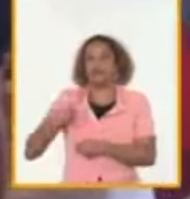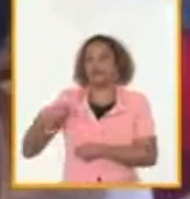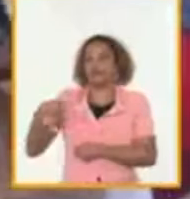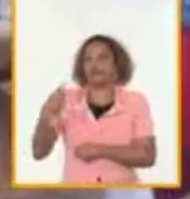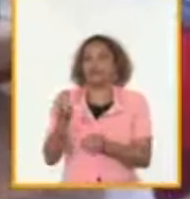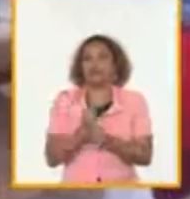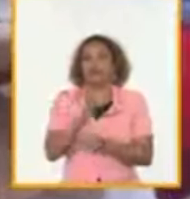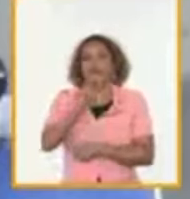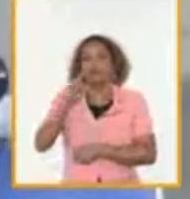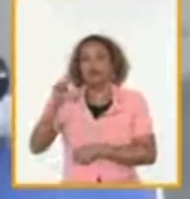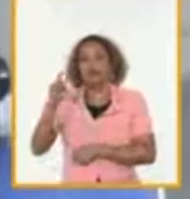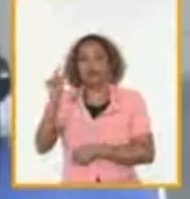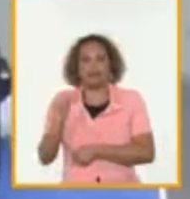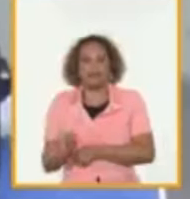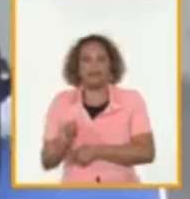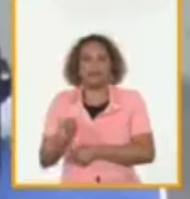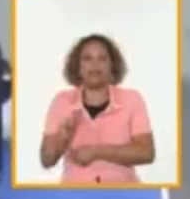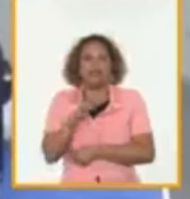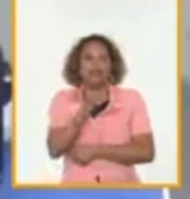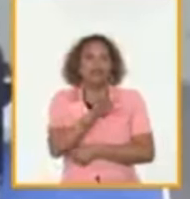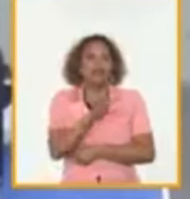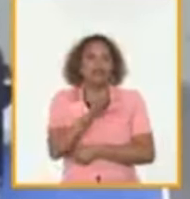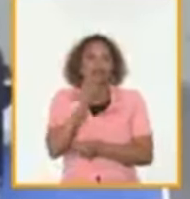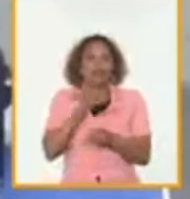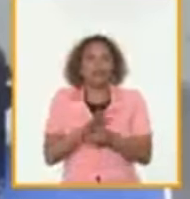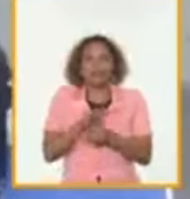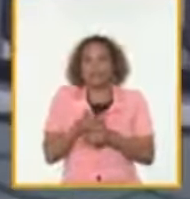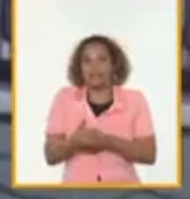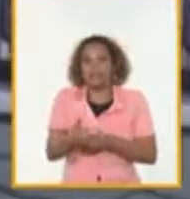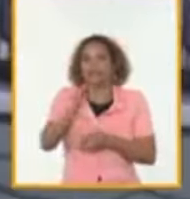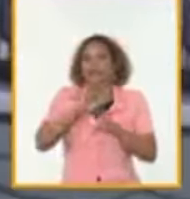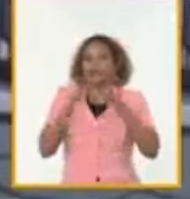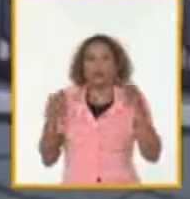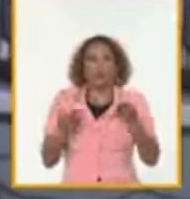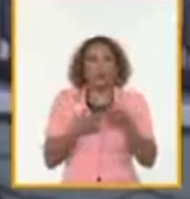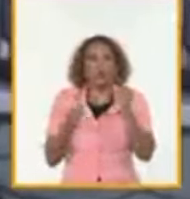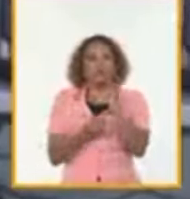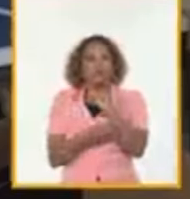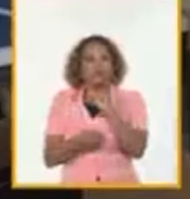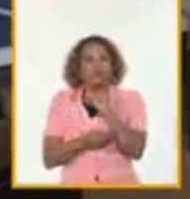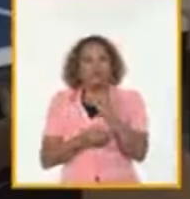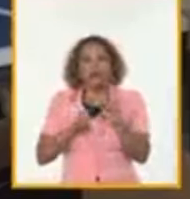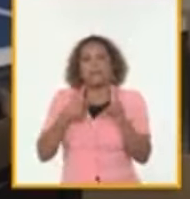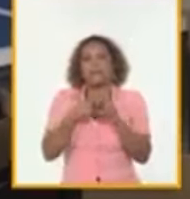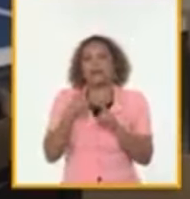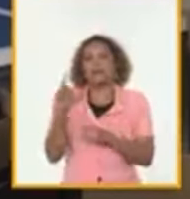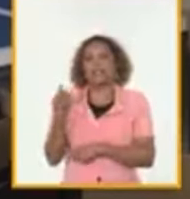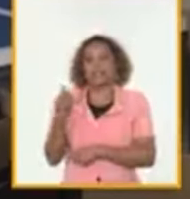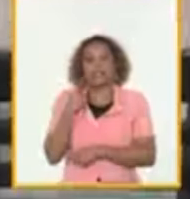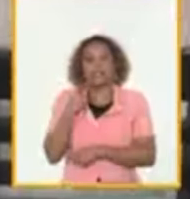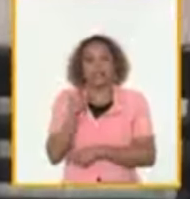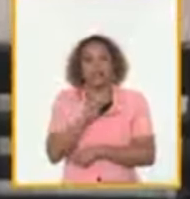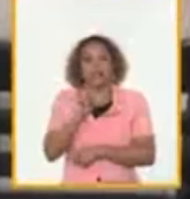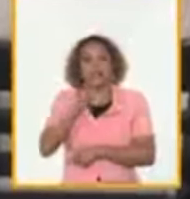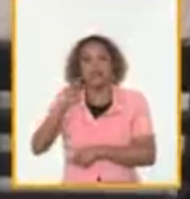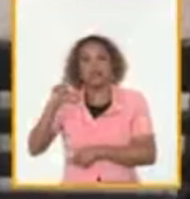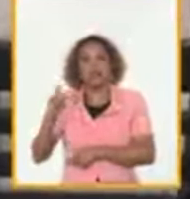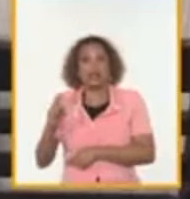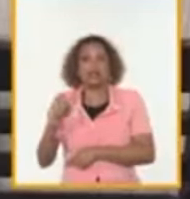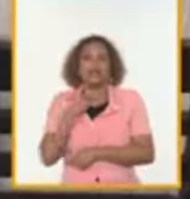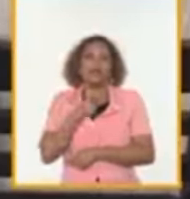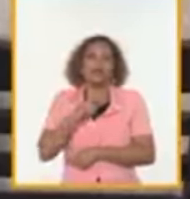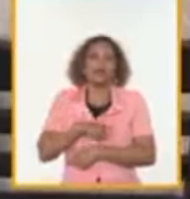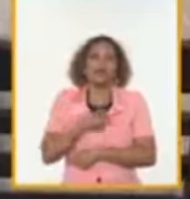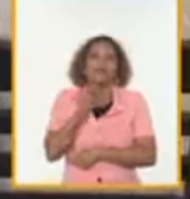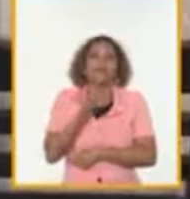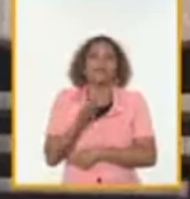los villaclareño pero también a partir de todas estas potencialidades nosotros y la necesidad que teníamos en villac Clara de un poco